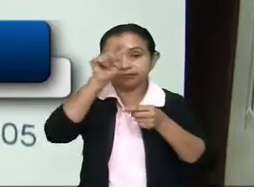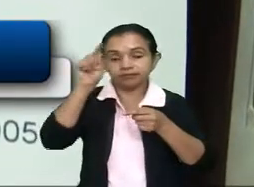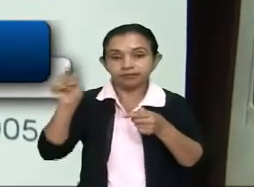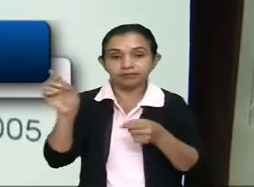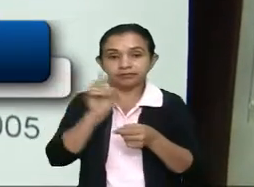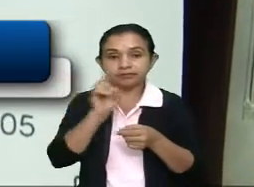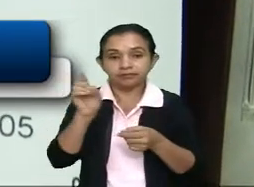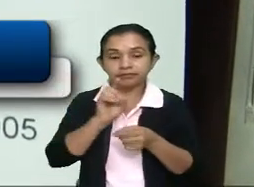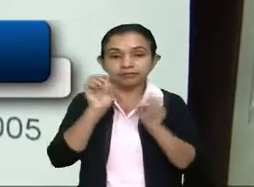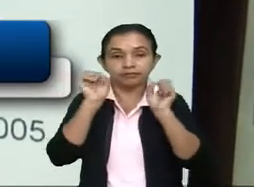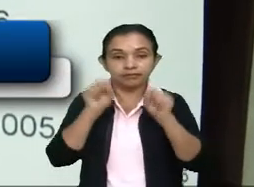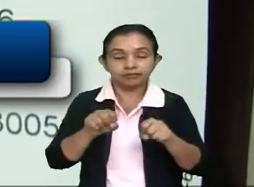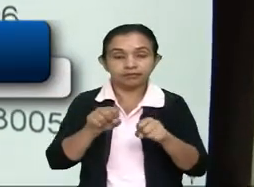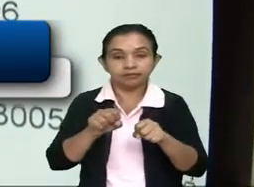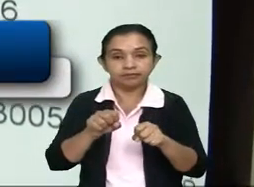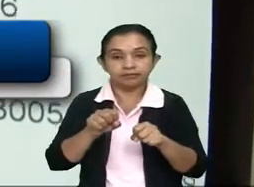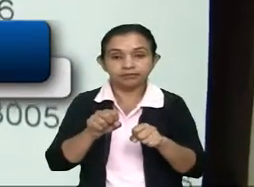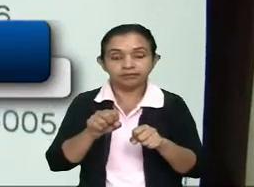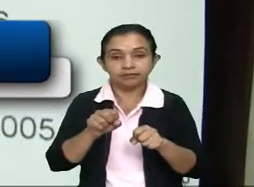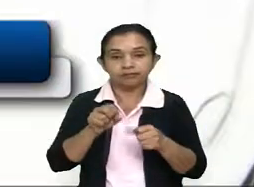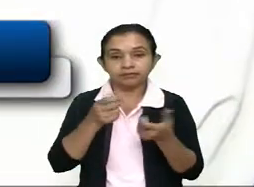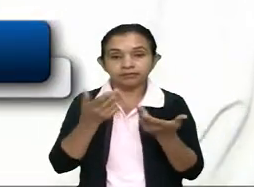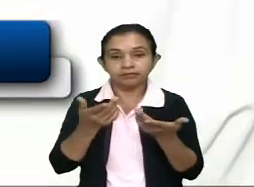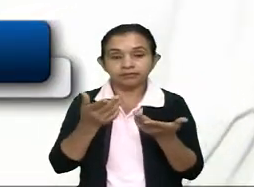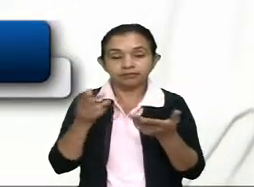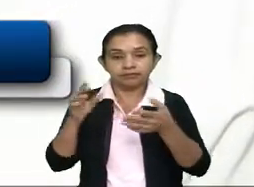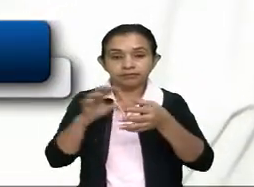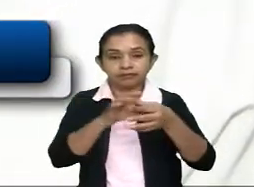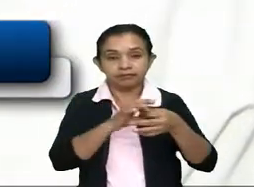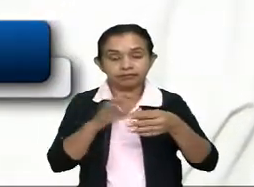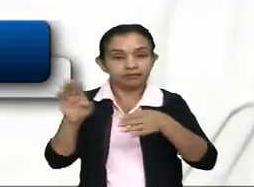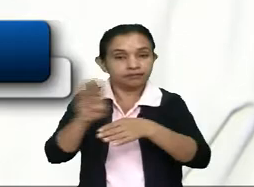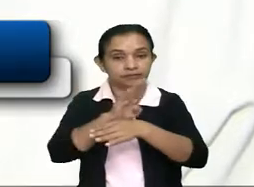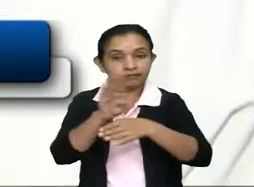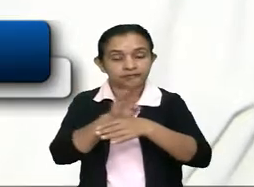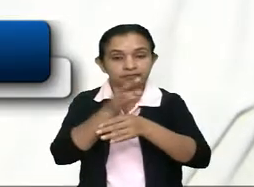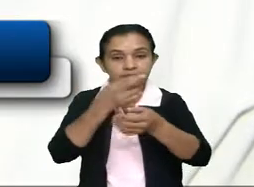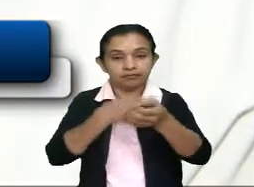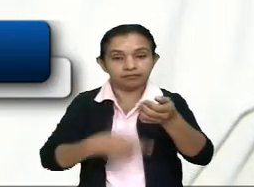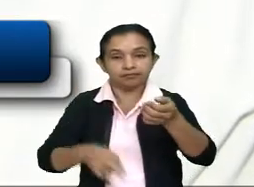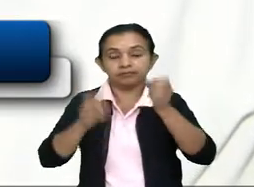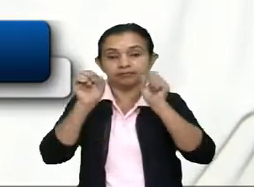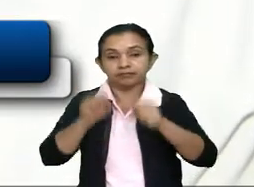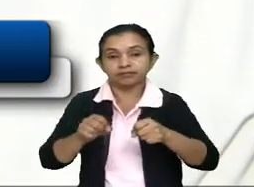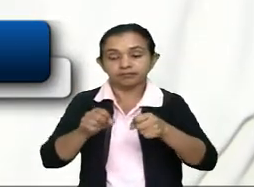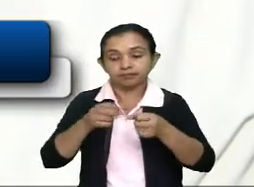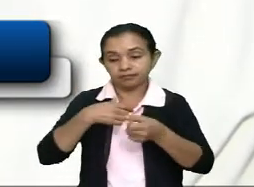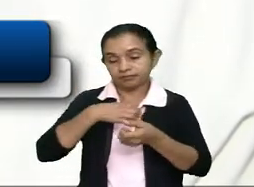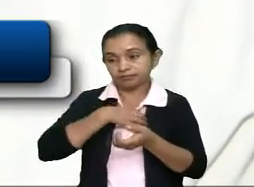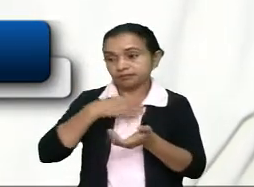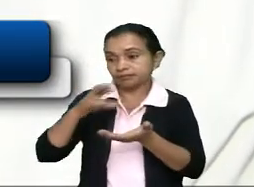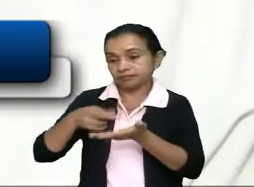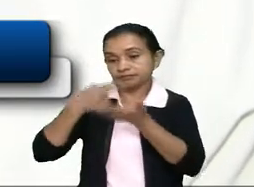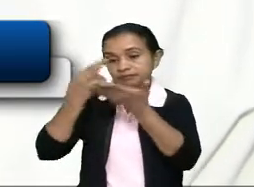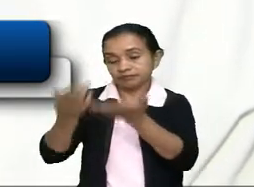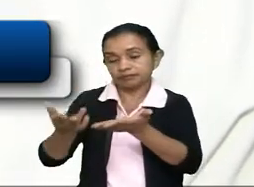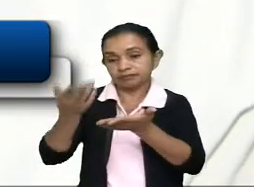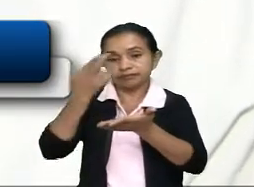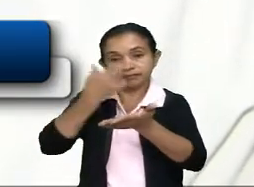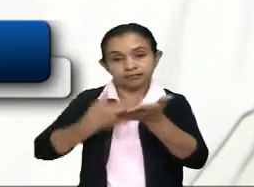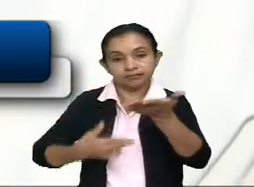puede encontrar finalmente una unidad del banco nacional de sangre para que puedan perdonar bueno en general